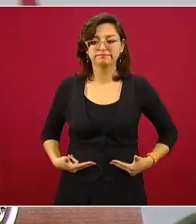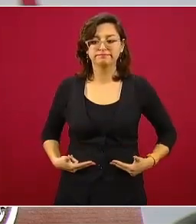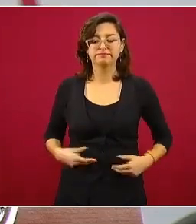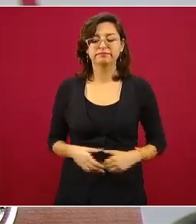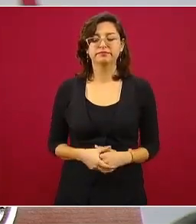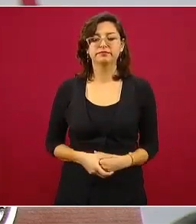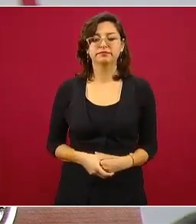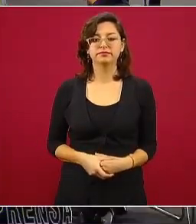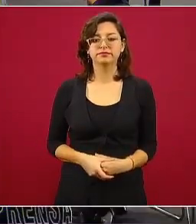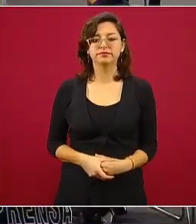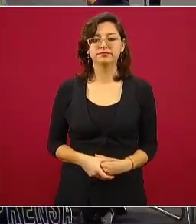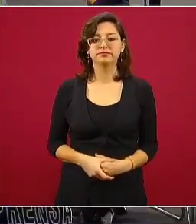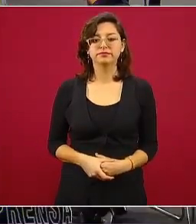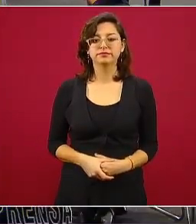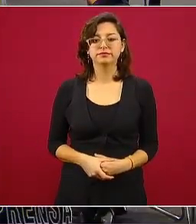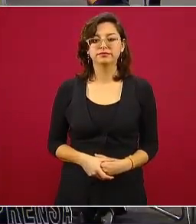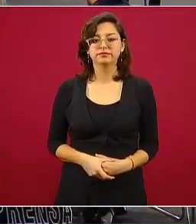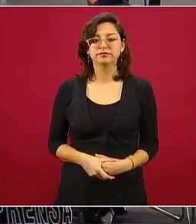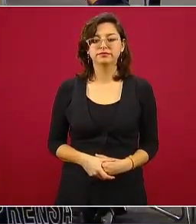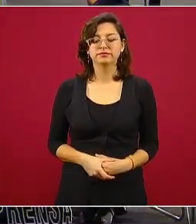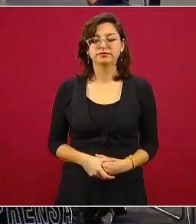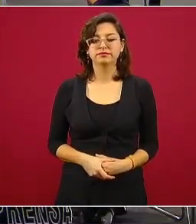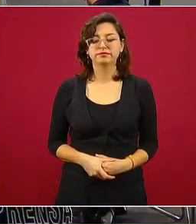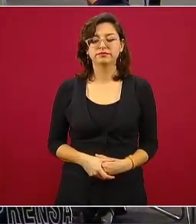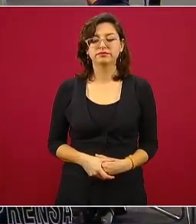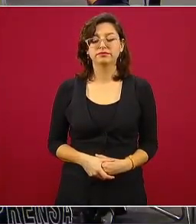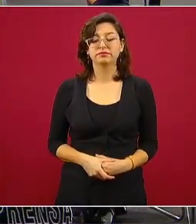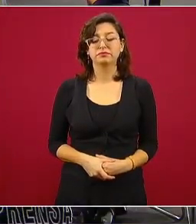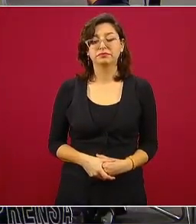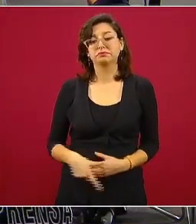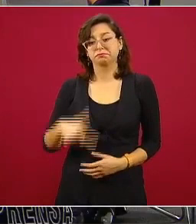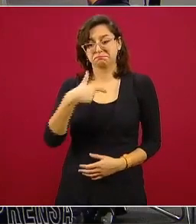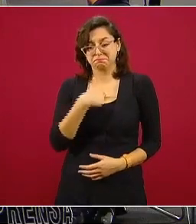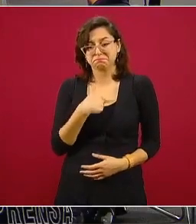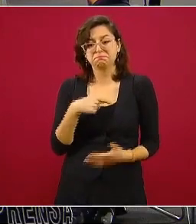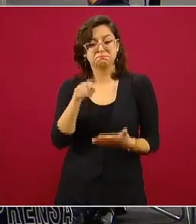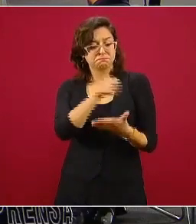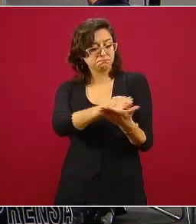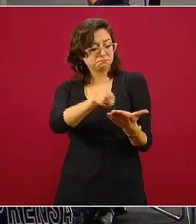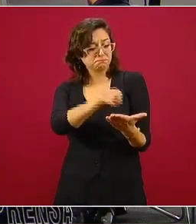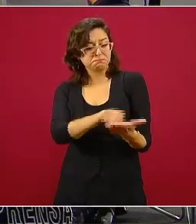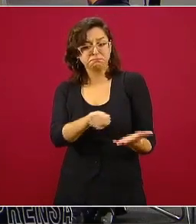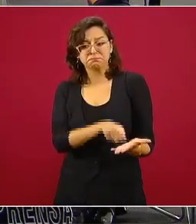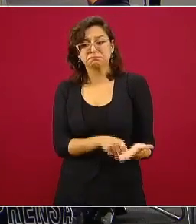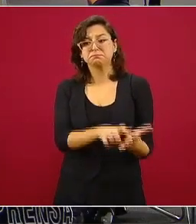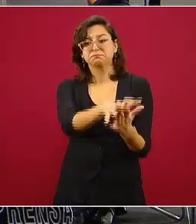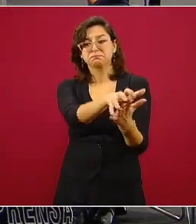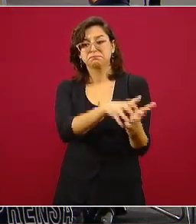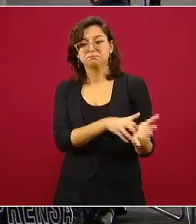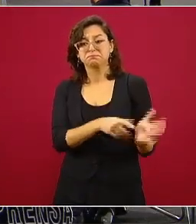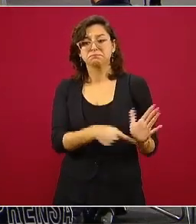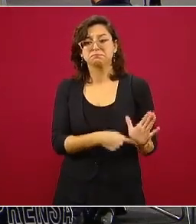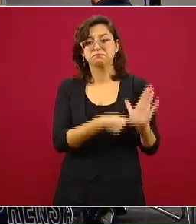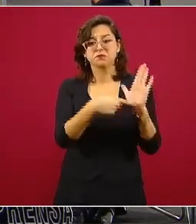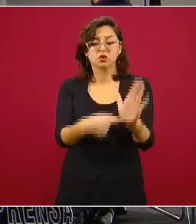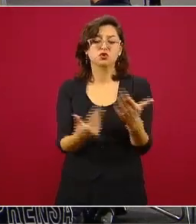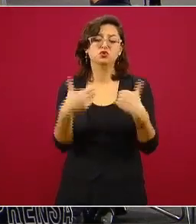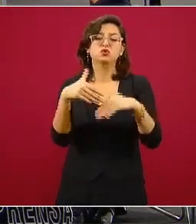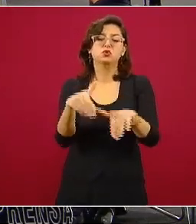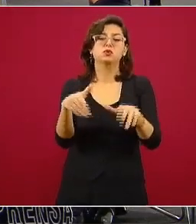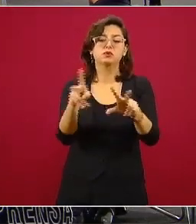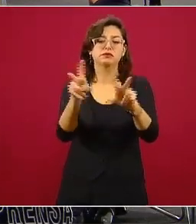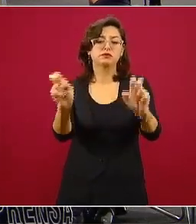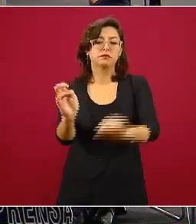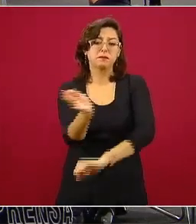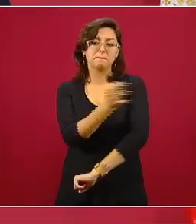Estas son las lecciones que tienen que ver con lo de la vacuna, que tienen que ver con lo